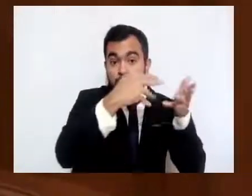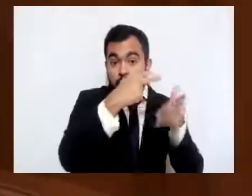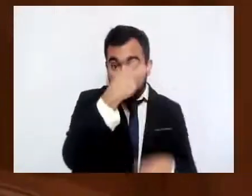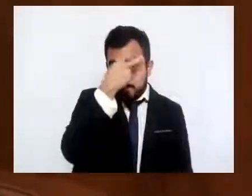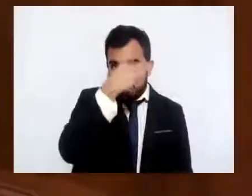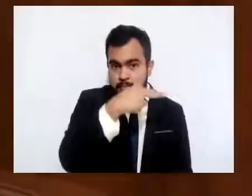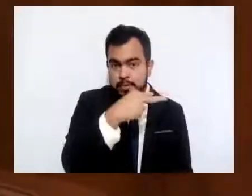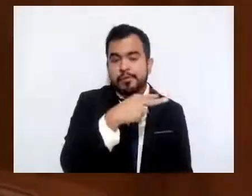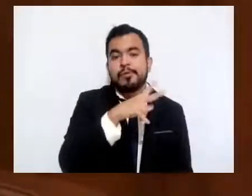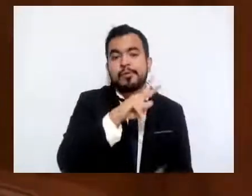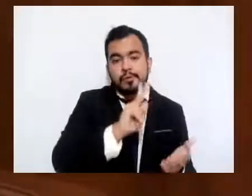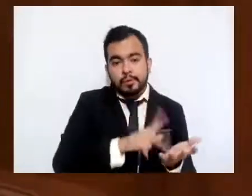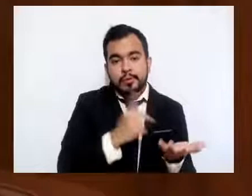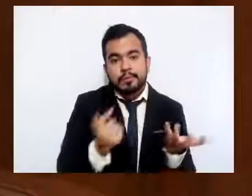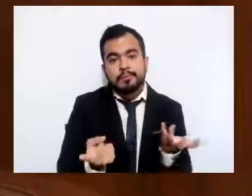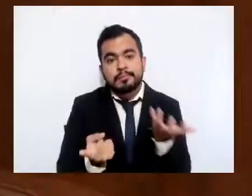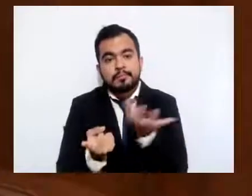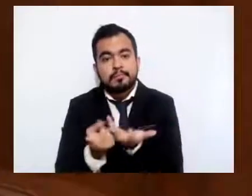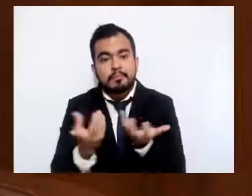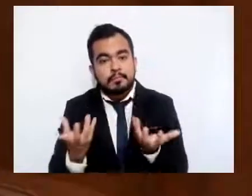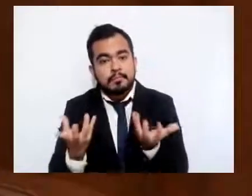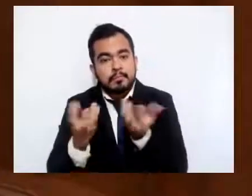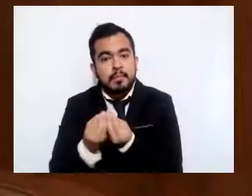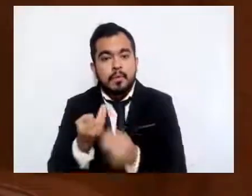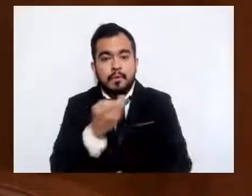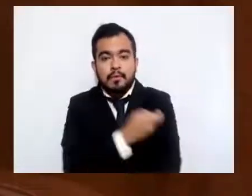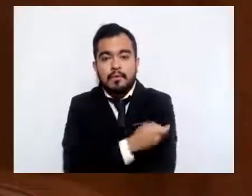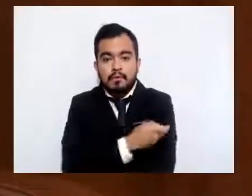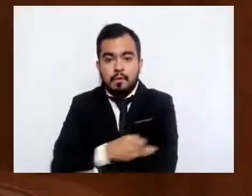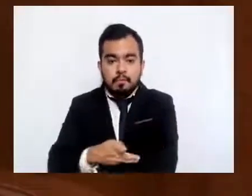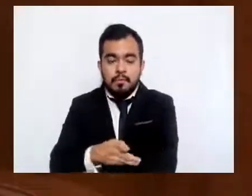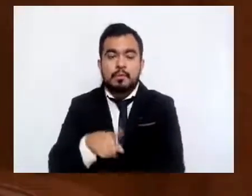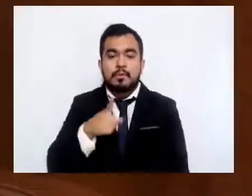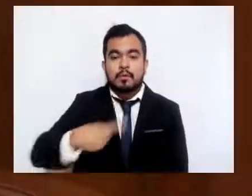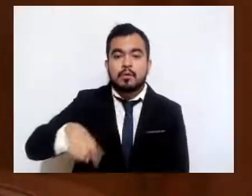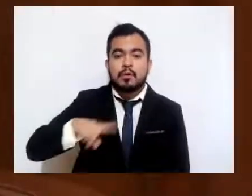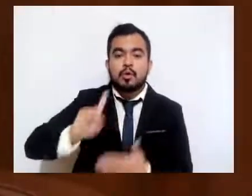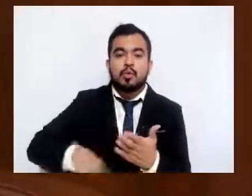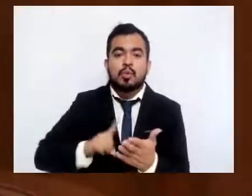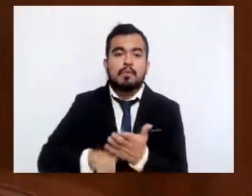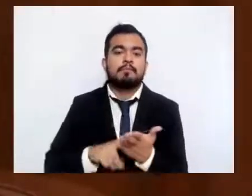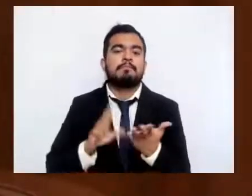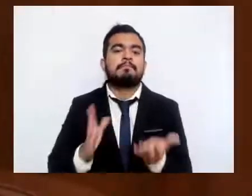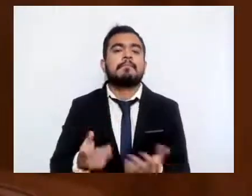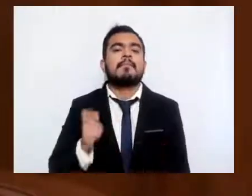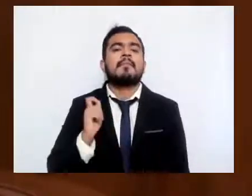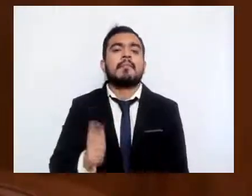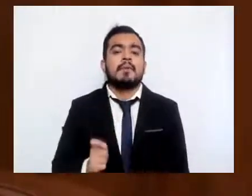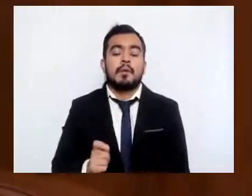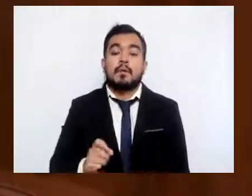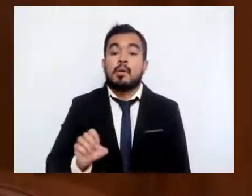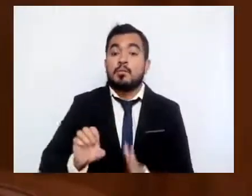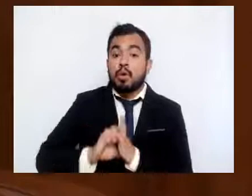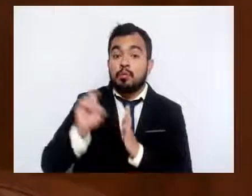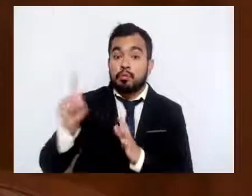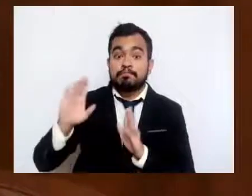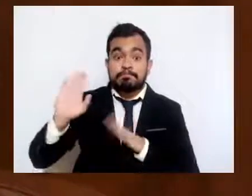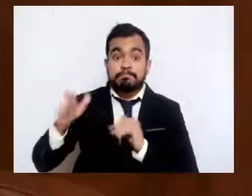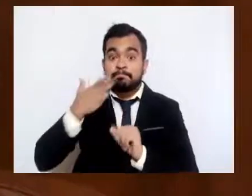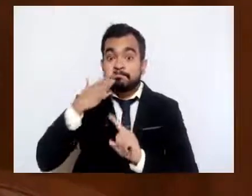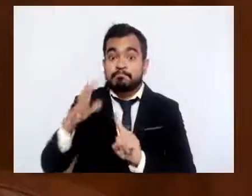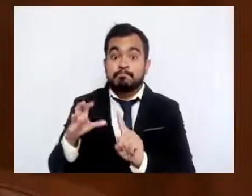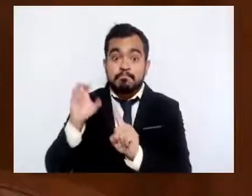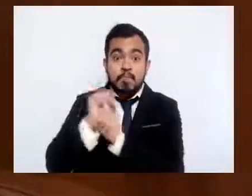sus comunidades de origen. Tal es el caso del exitoso programa de reunificación familiar de